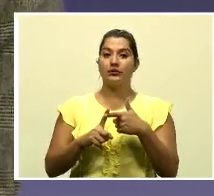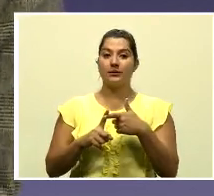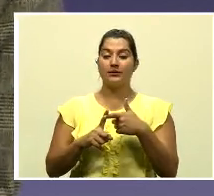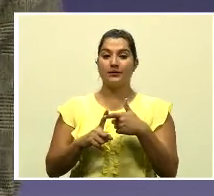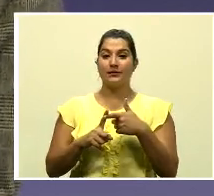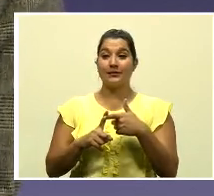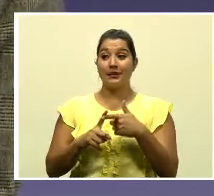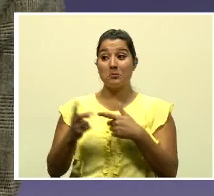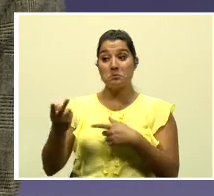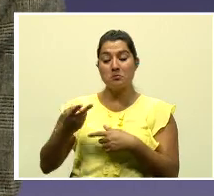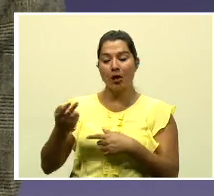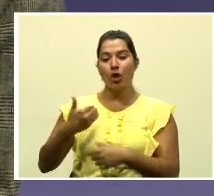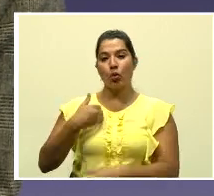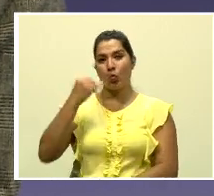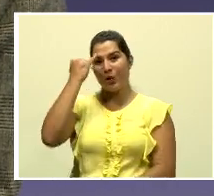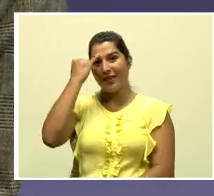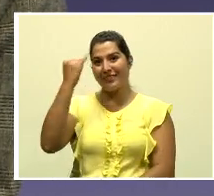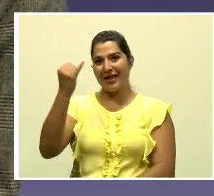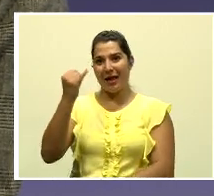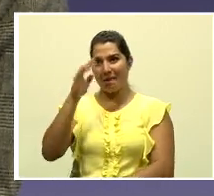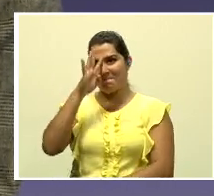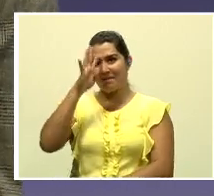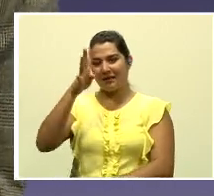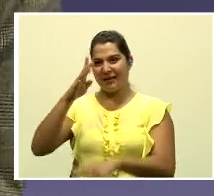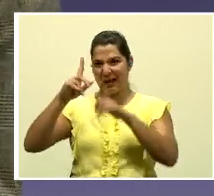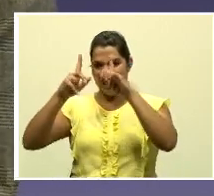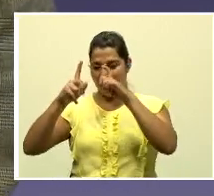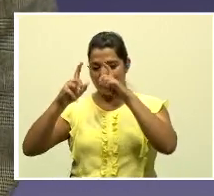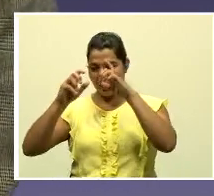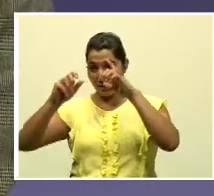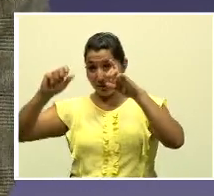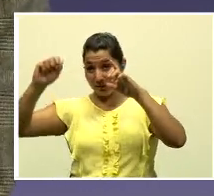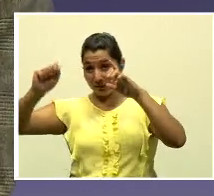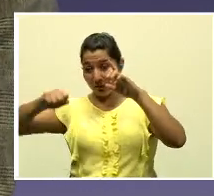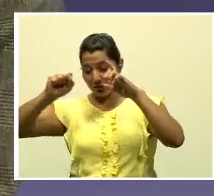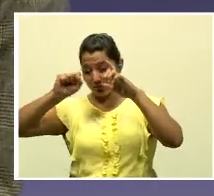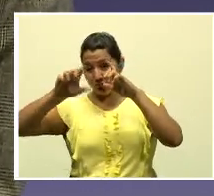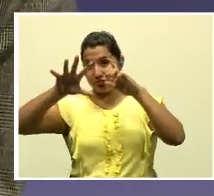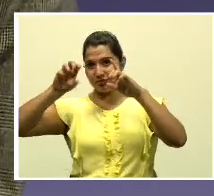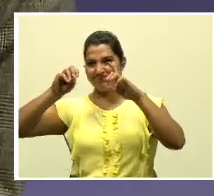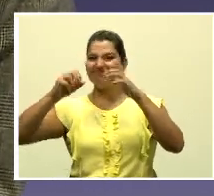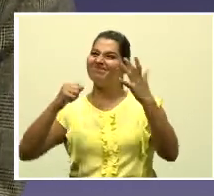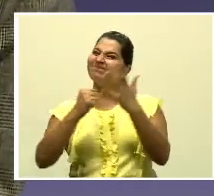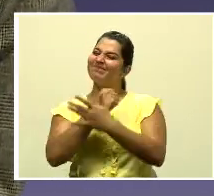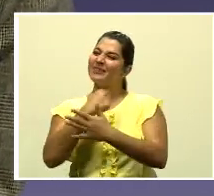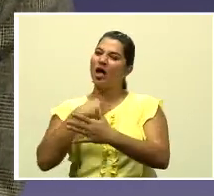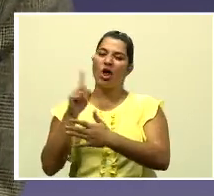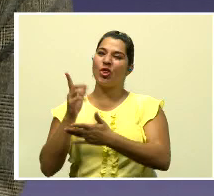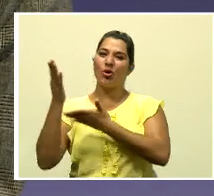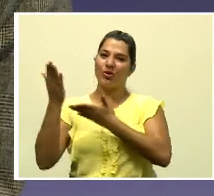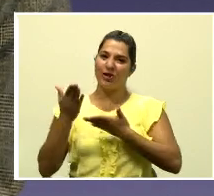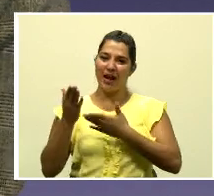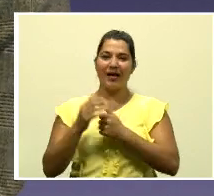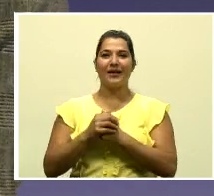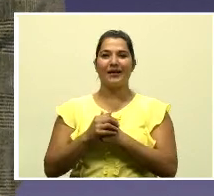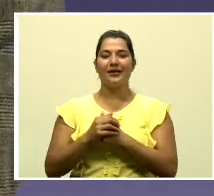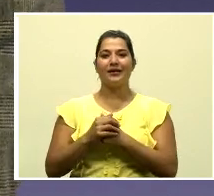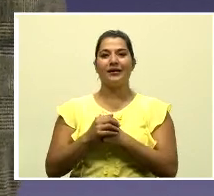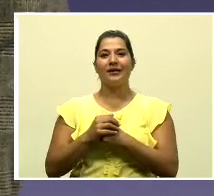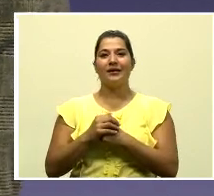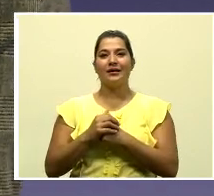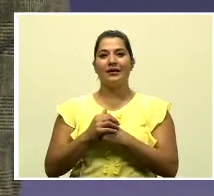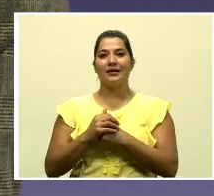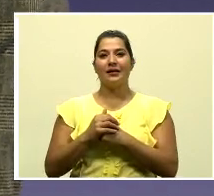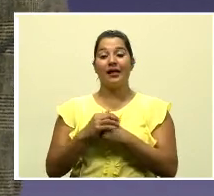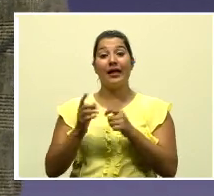de hacer esa cámara, lástima que no la traje, ¿no? Pero es una cámara impresa en